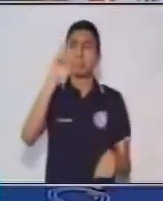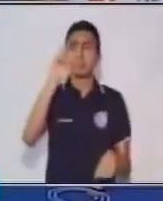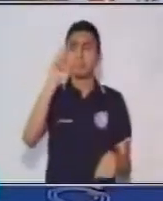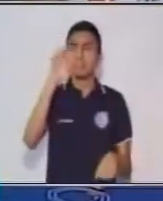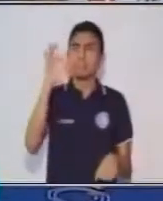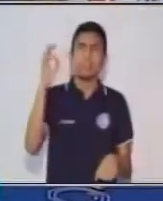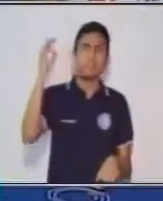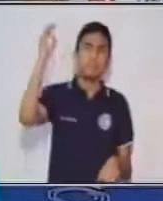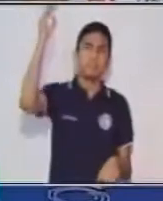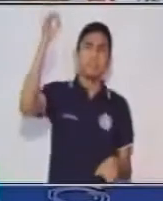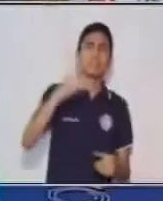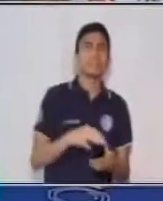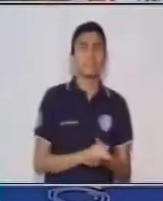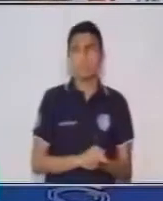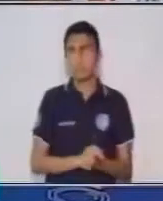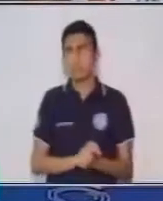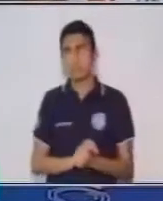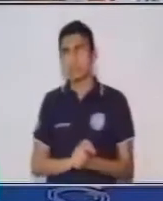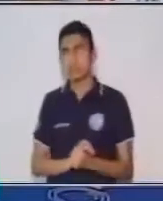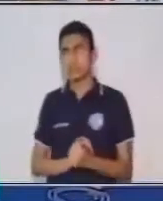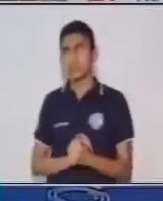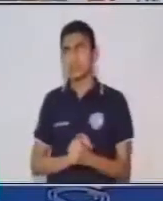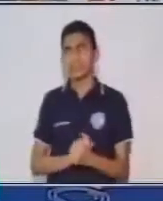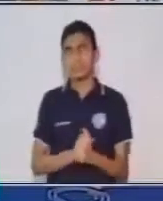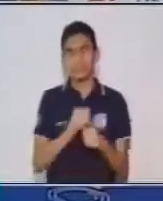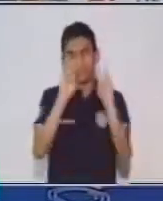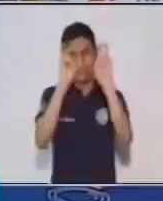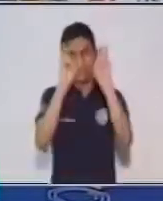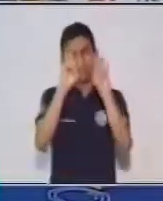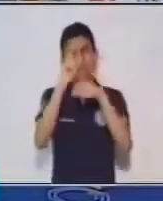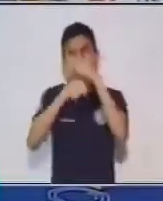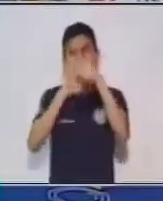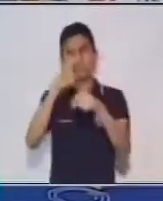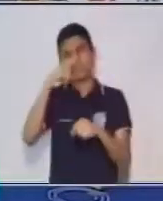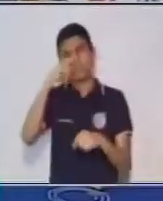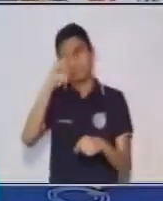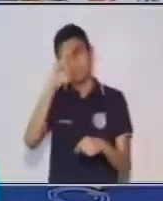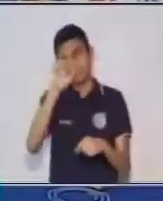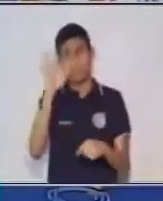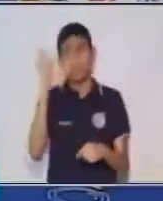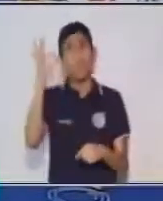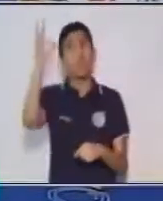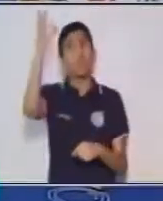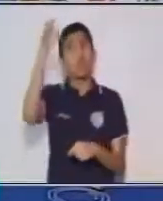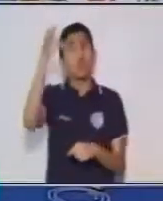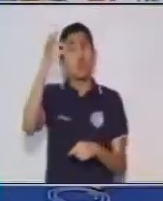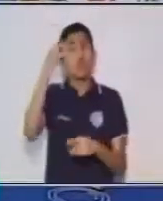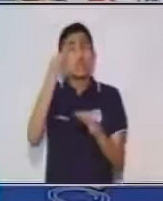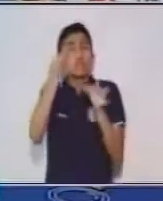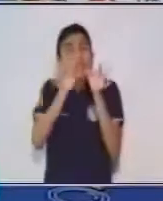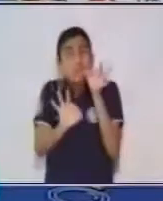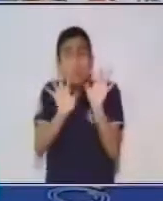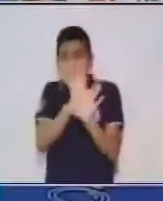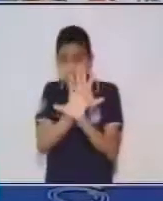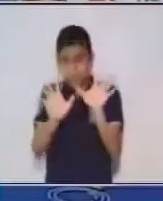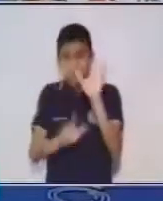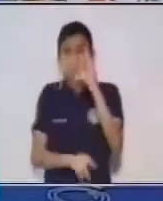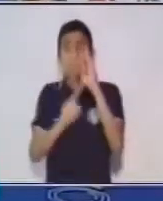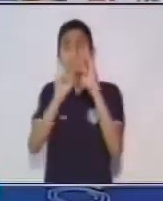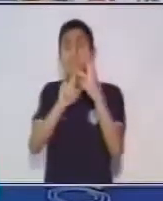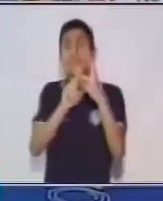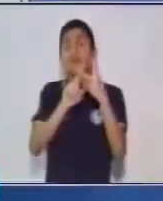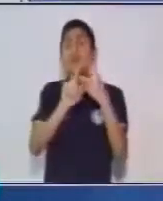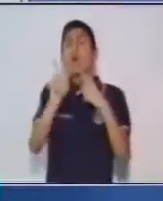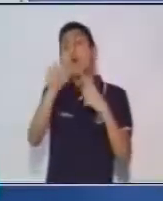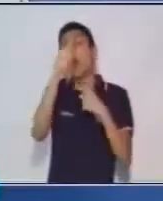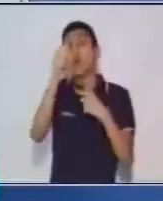Este es entonces futuro simple. Y por último tenemos el condicional, es decir, si algo va a